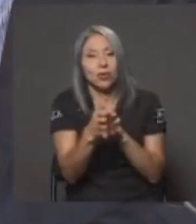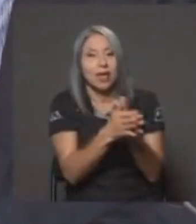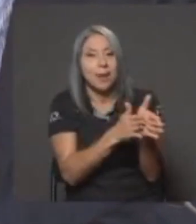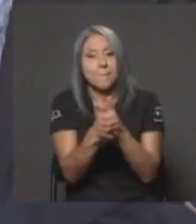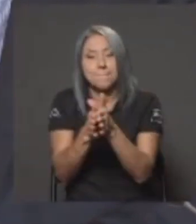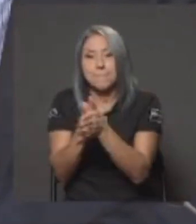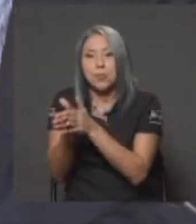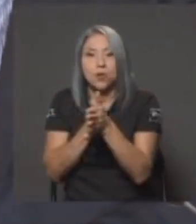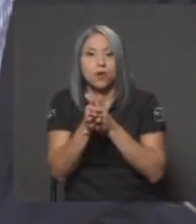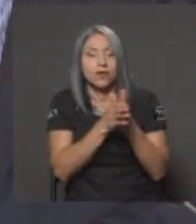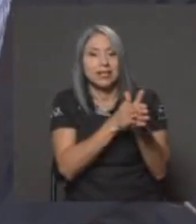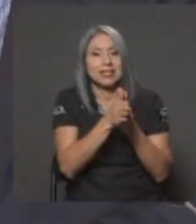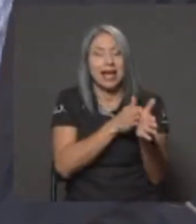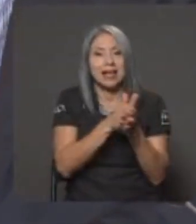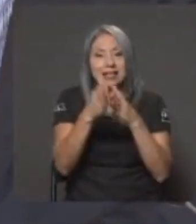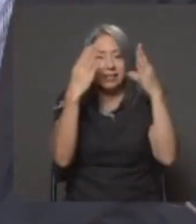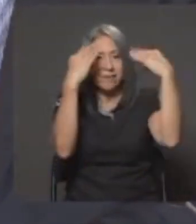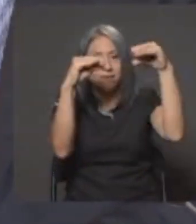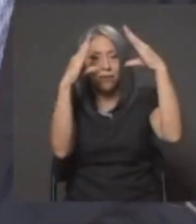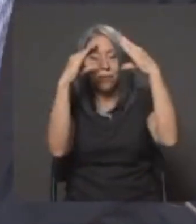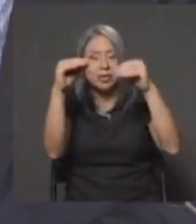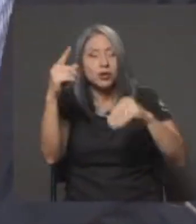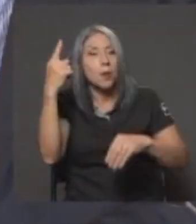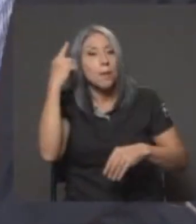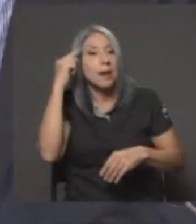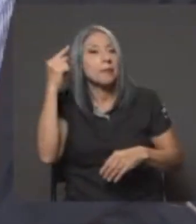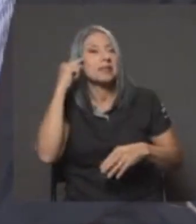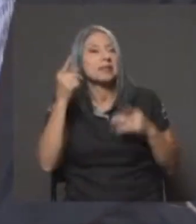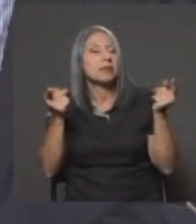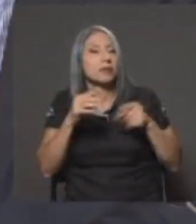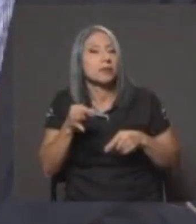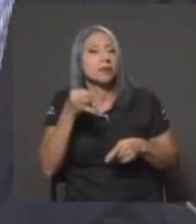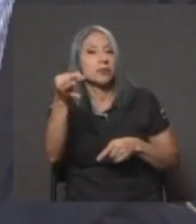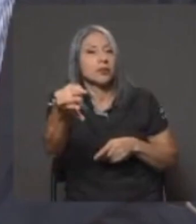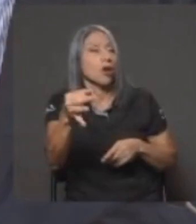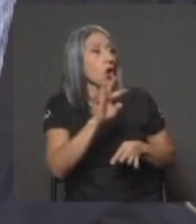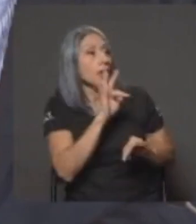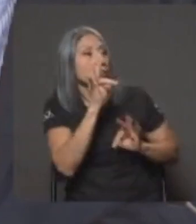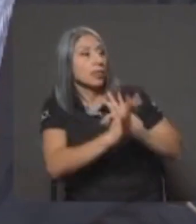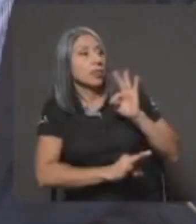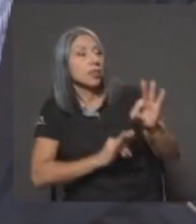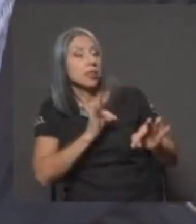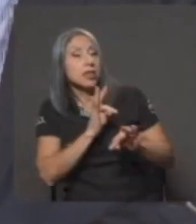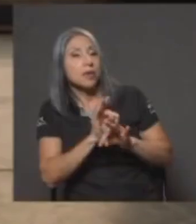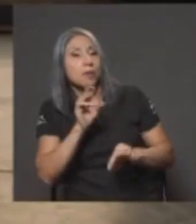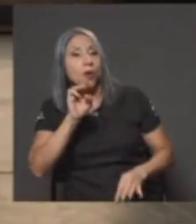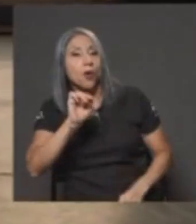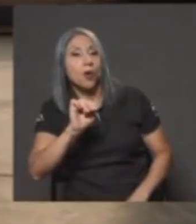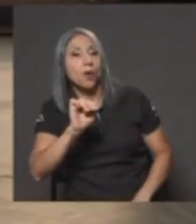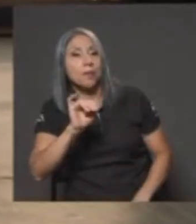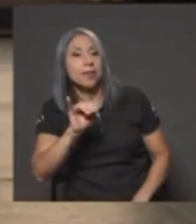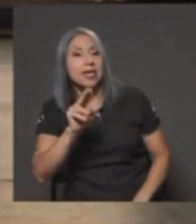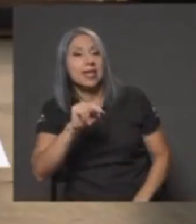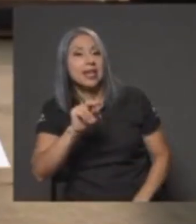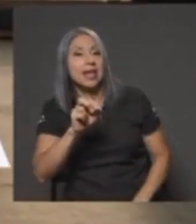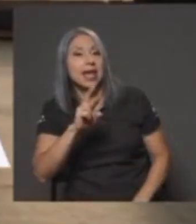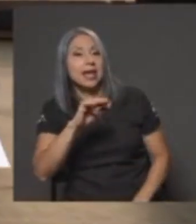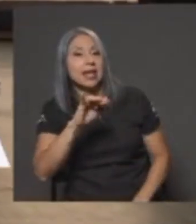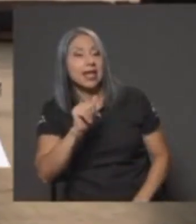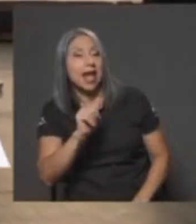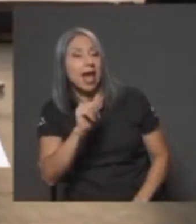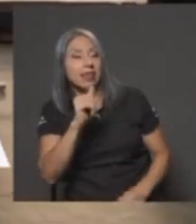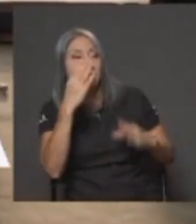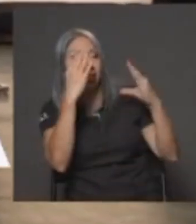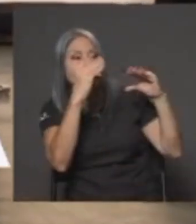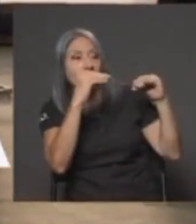esa información para hacer un pronóstico. ¿Tipo minería de datos? Más precisa, exactamente. Antes,